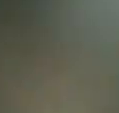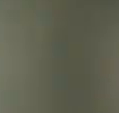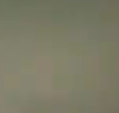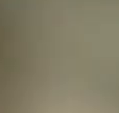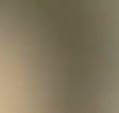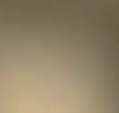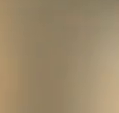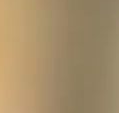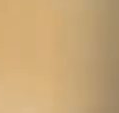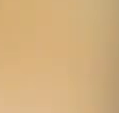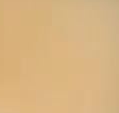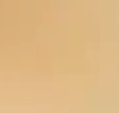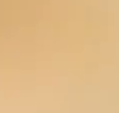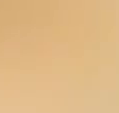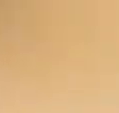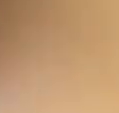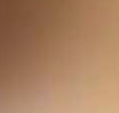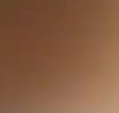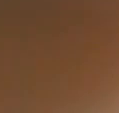droga.